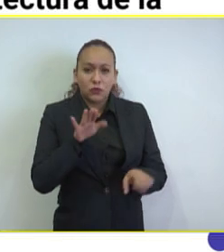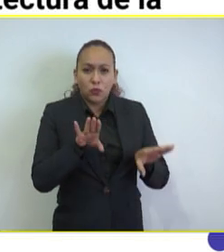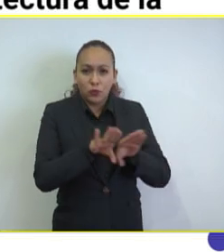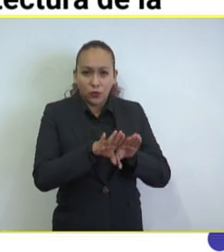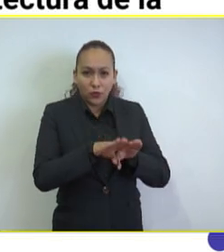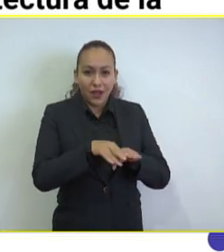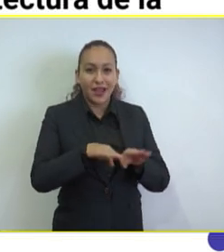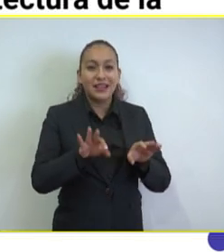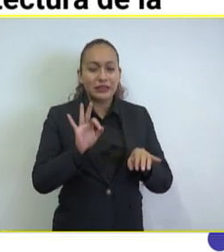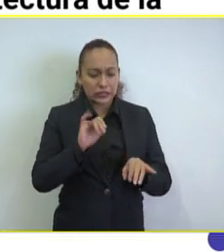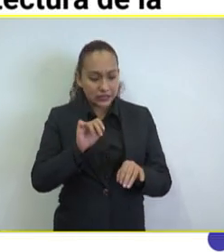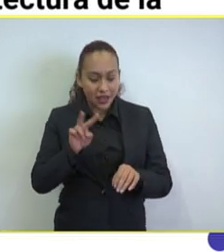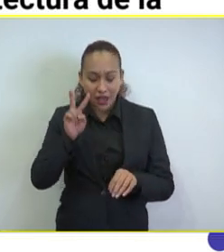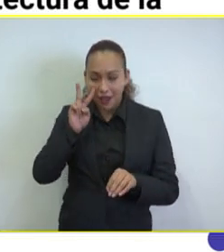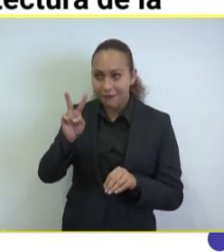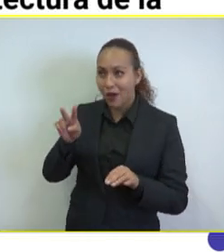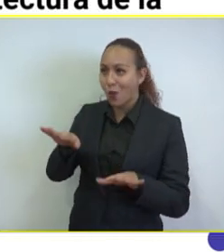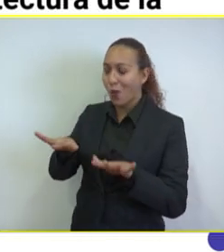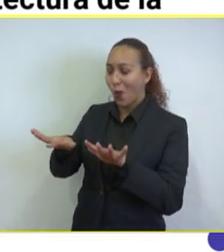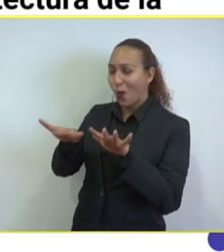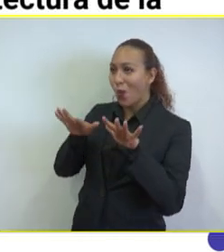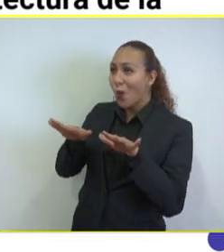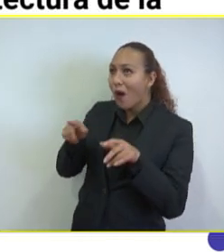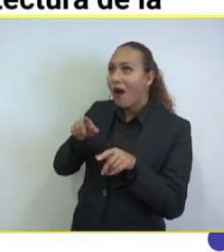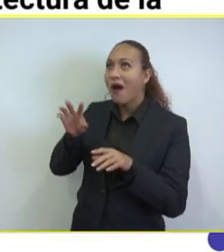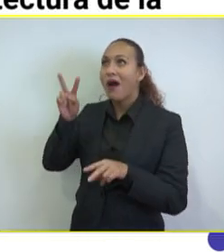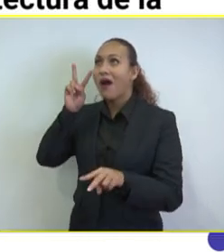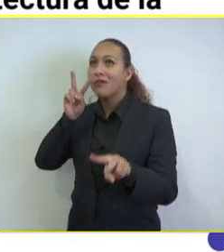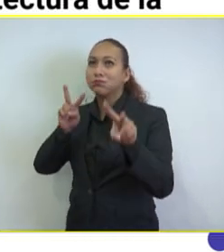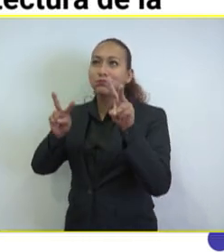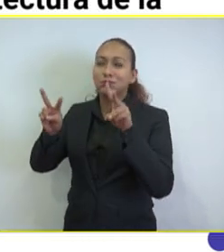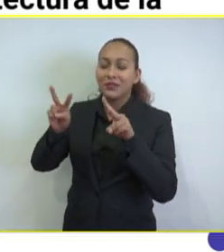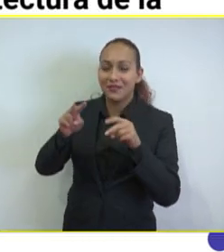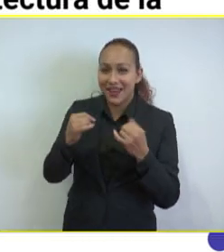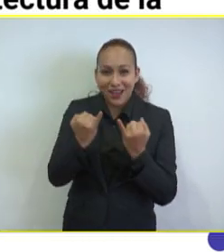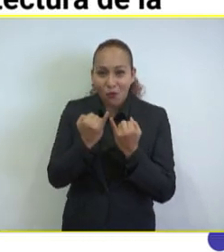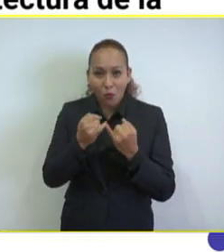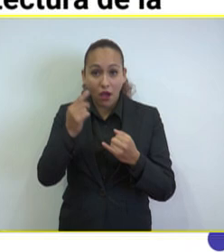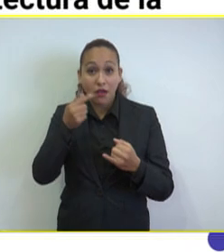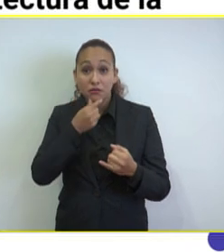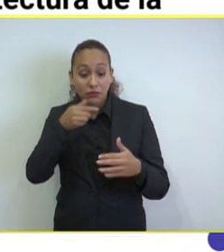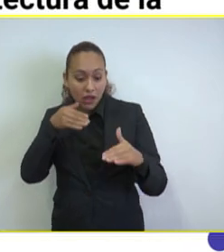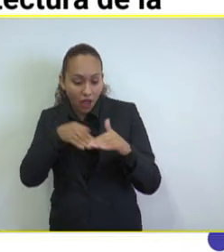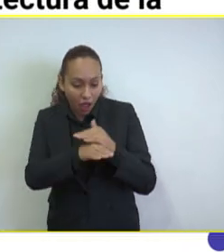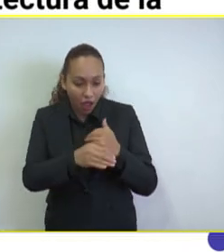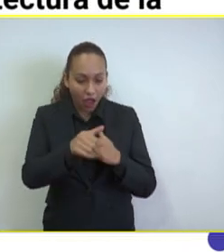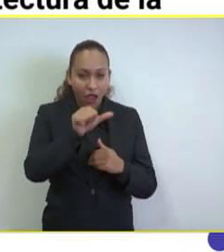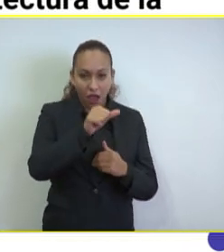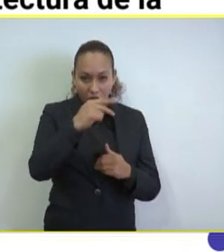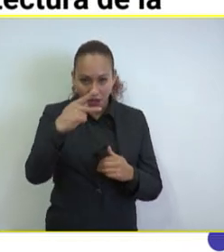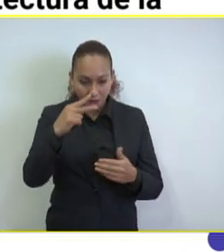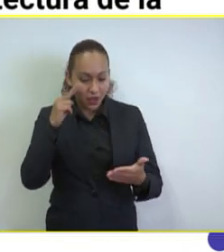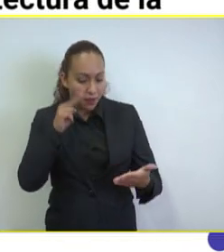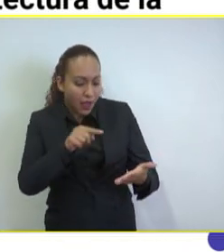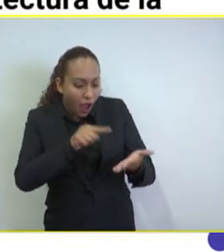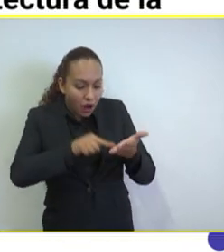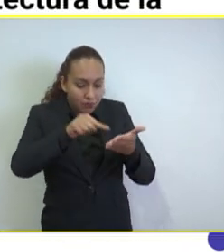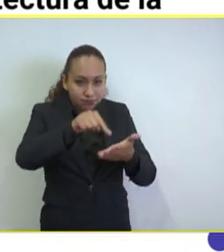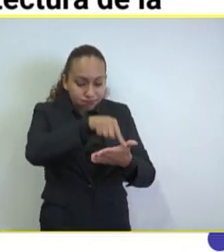también fuera, se entendiera como un conjunto. Cada parte de la app, desde que el niño entra a la aplicación, los botones, los personajes,